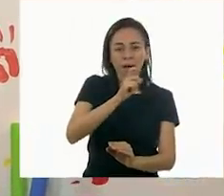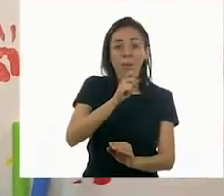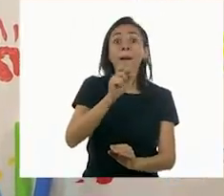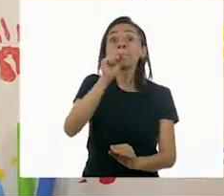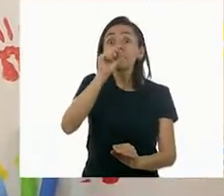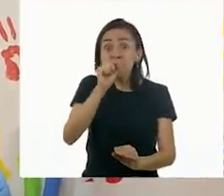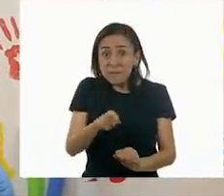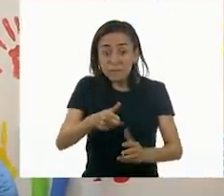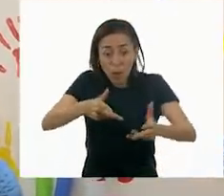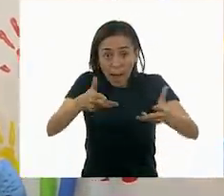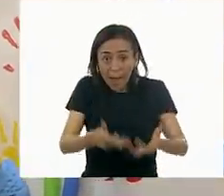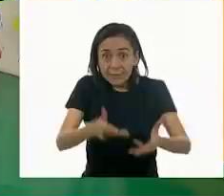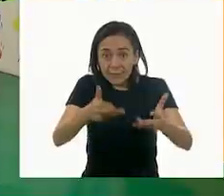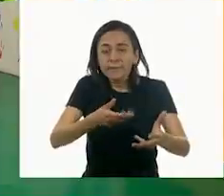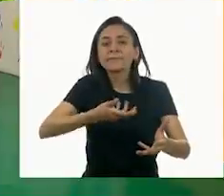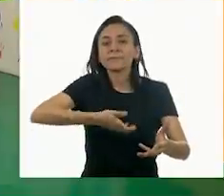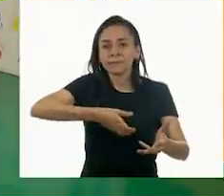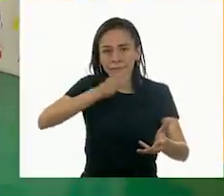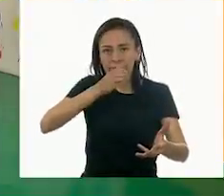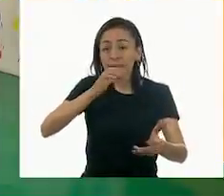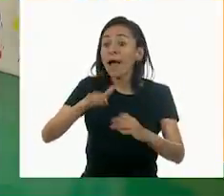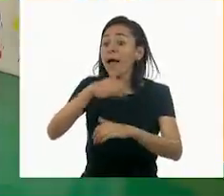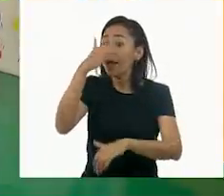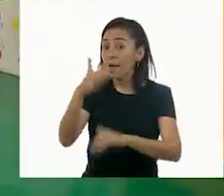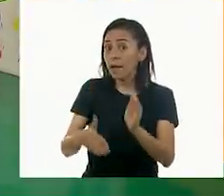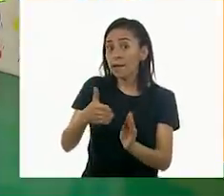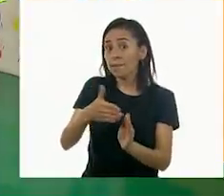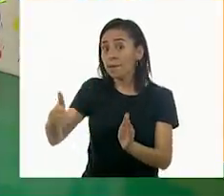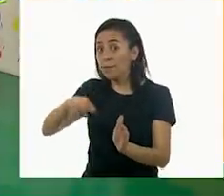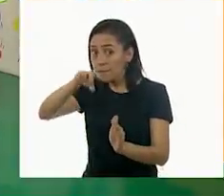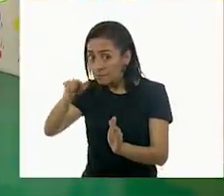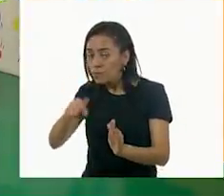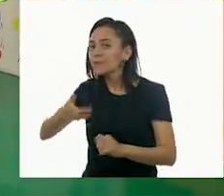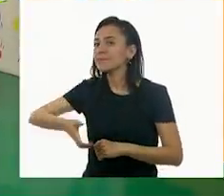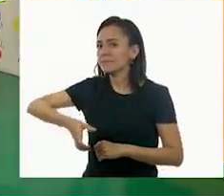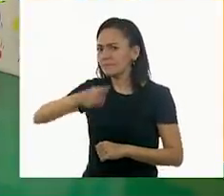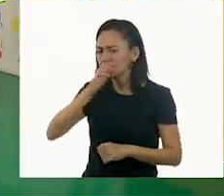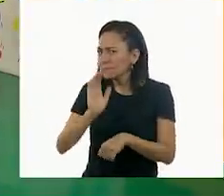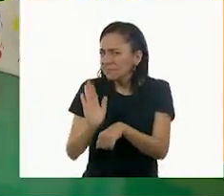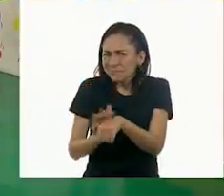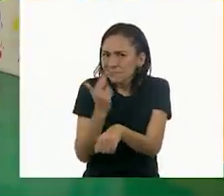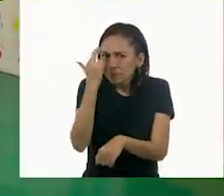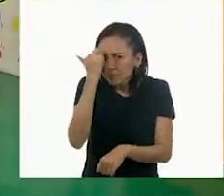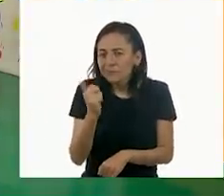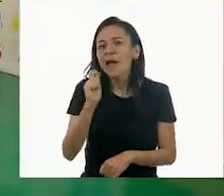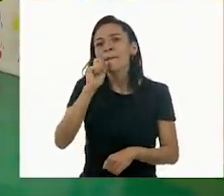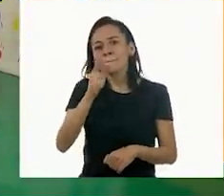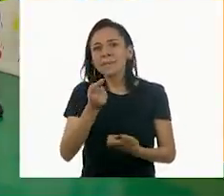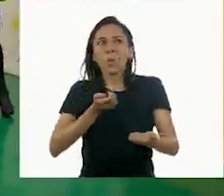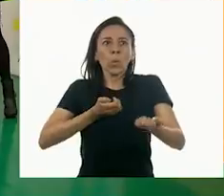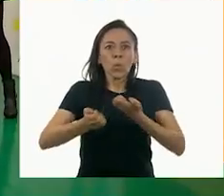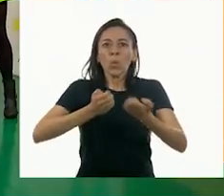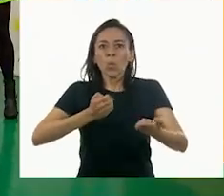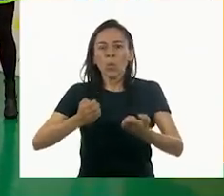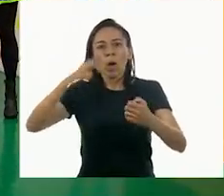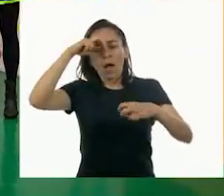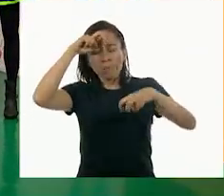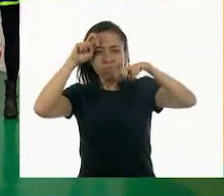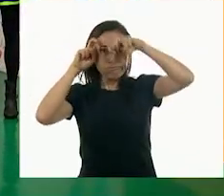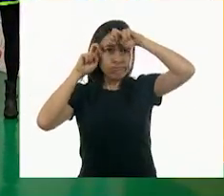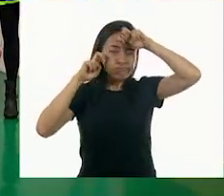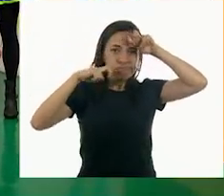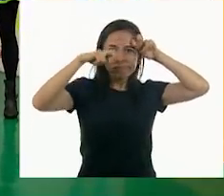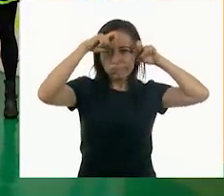de la actividad, porque como sudamos mucho cuando estamos haciendo ejercicio, perdemos líquidos y el agua,